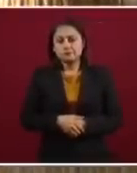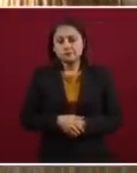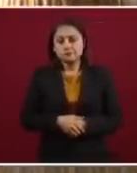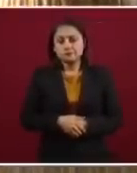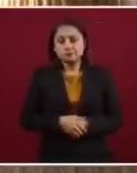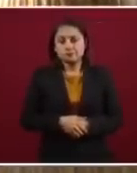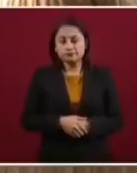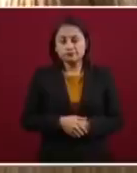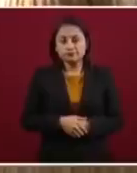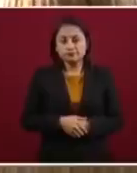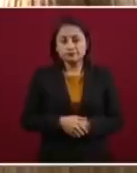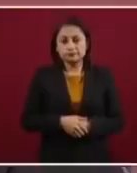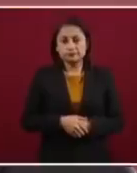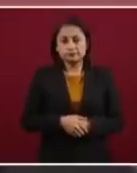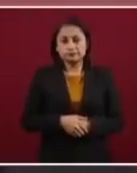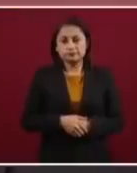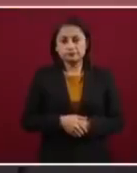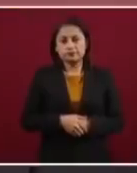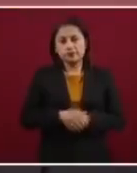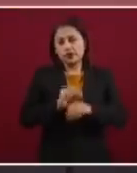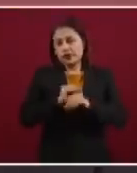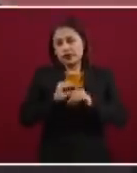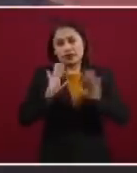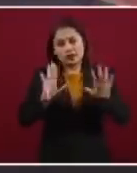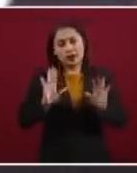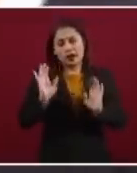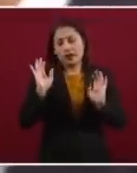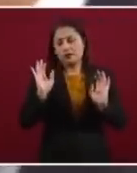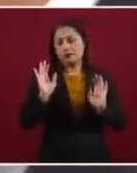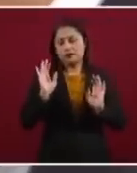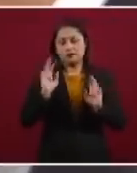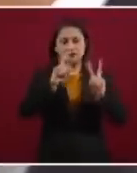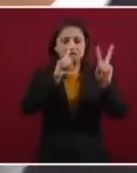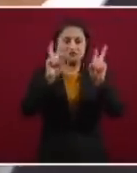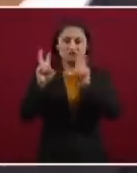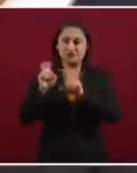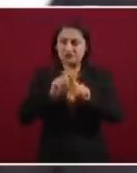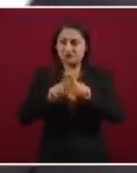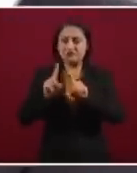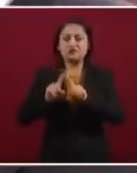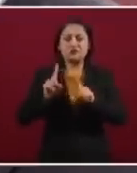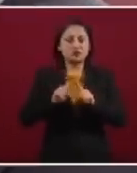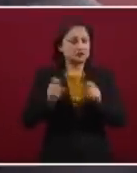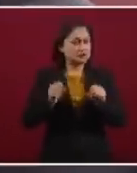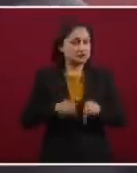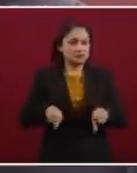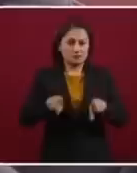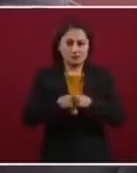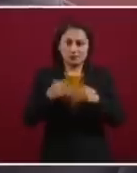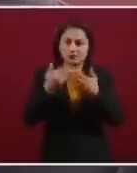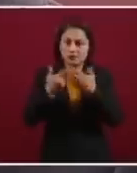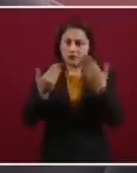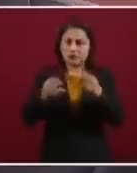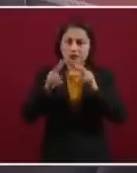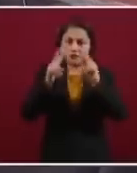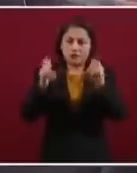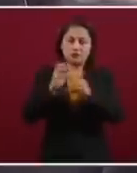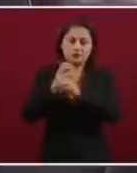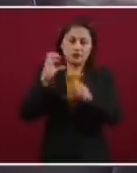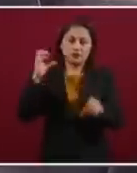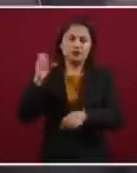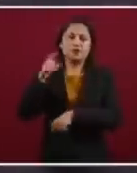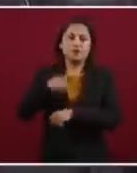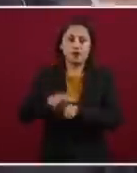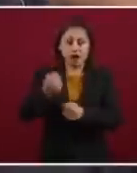hay quienes quisieran que se mantuviese el transporte de doble remolque